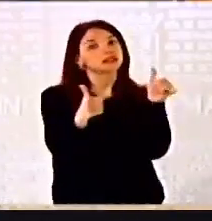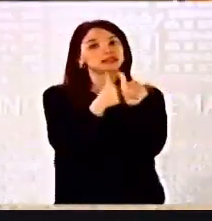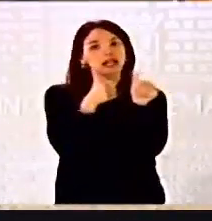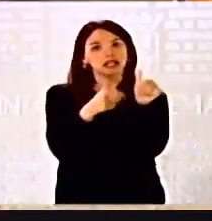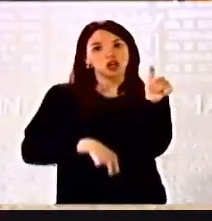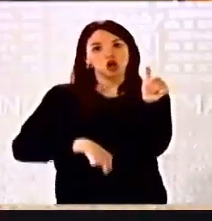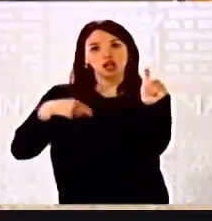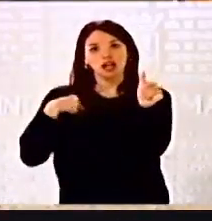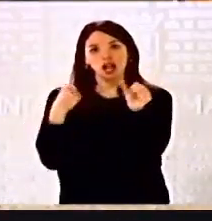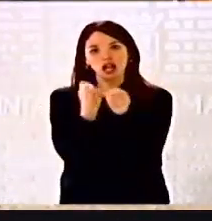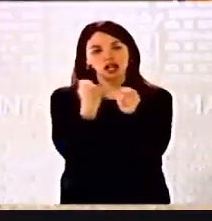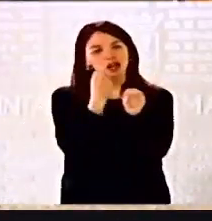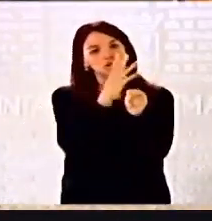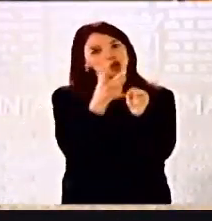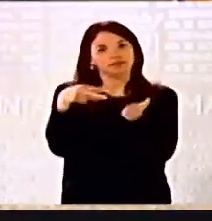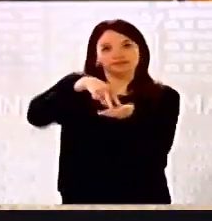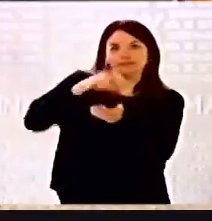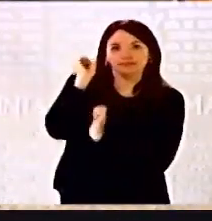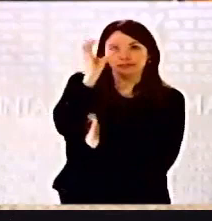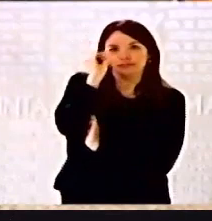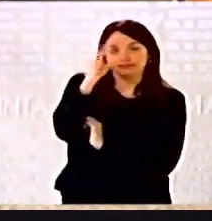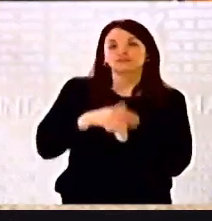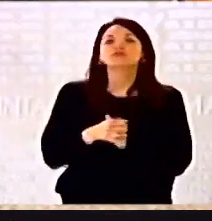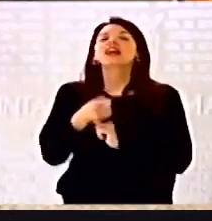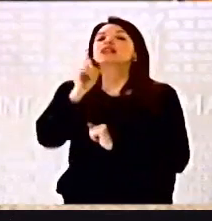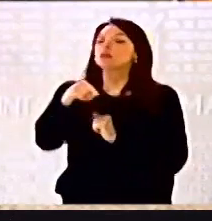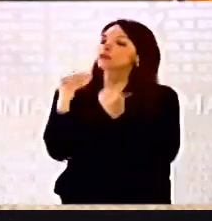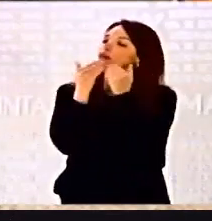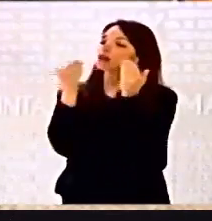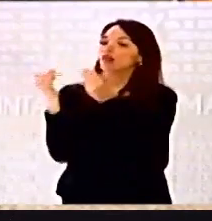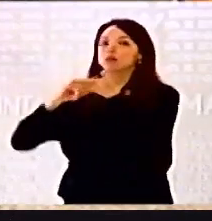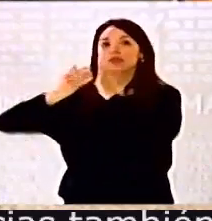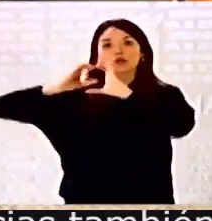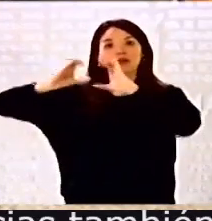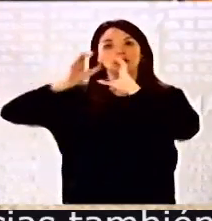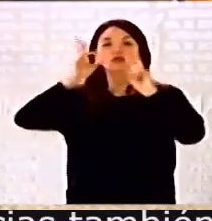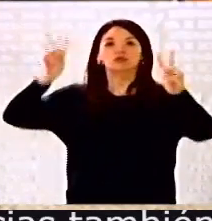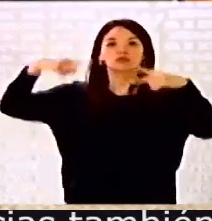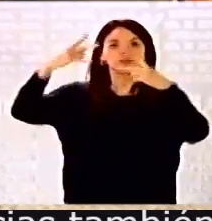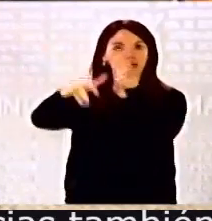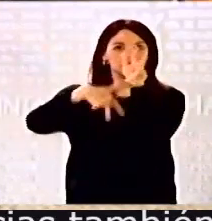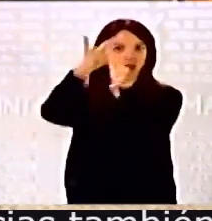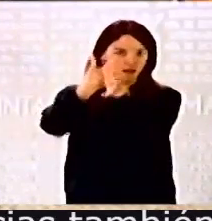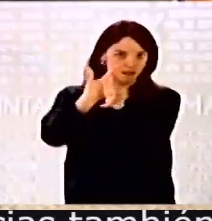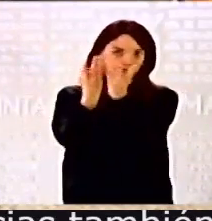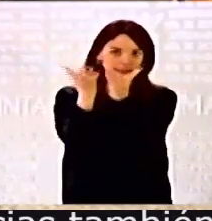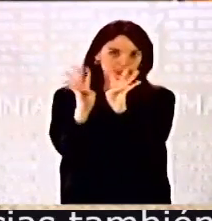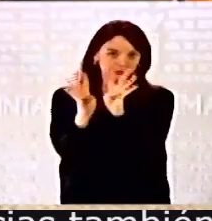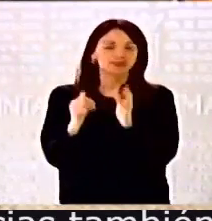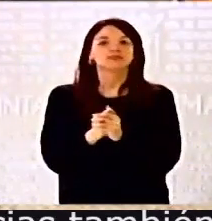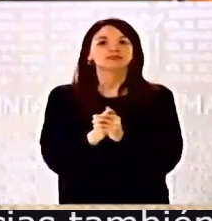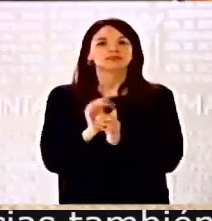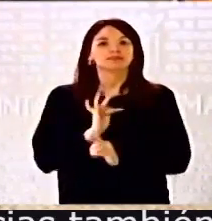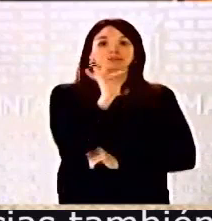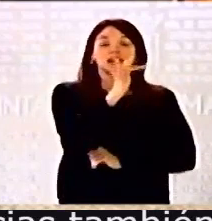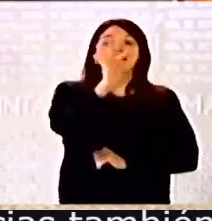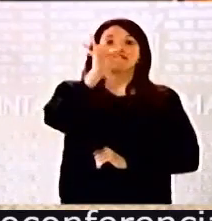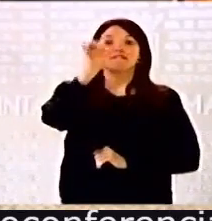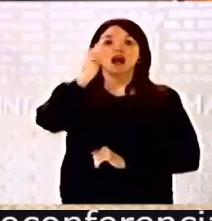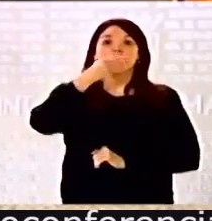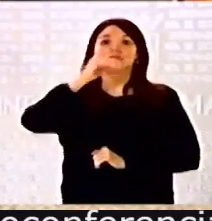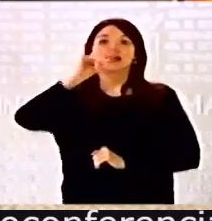Por su intervención. Muchas gracias también a los medios de comunicación que nos siguen por videoconferencia. Tiene la palabra Fabián Vázquez,